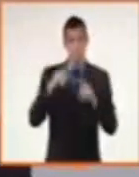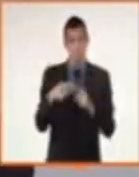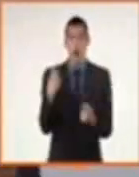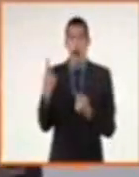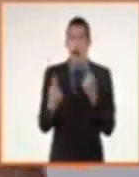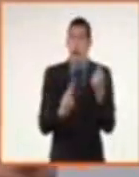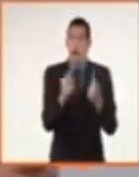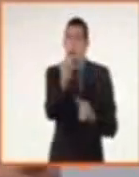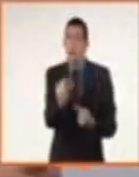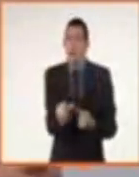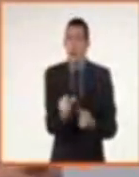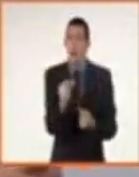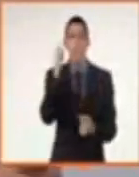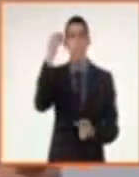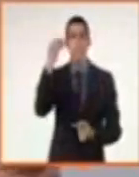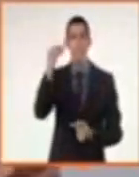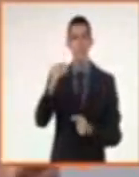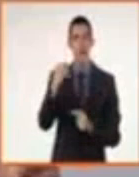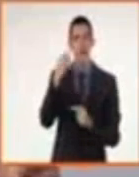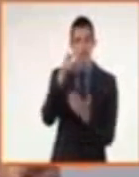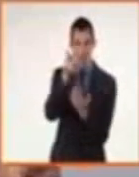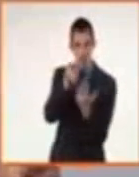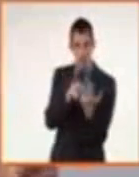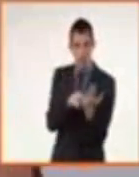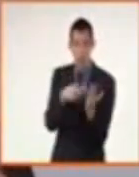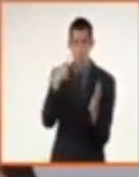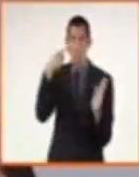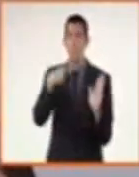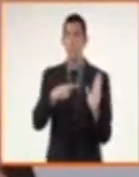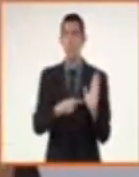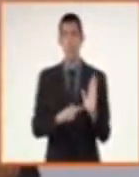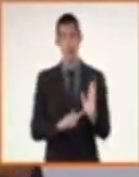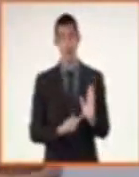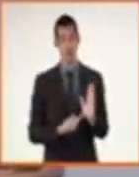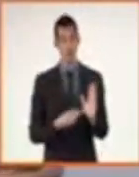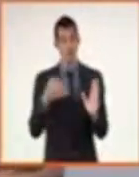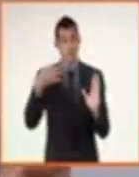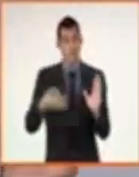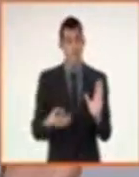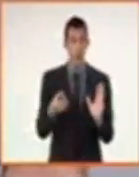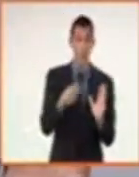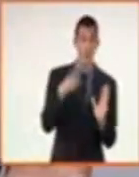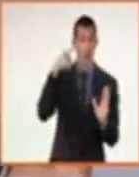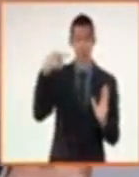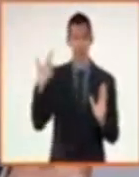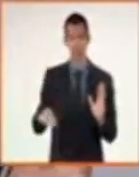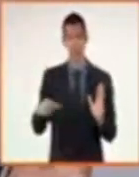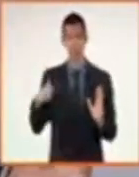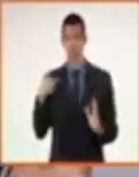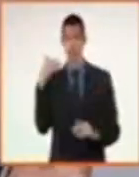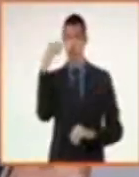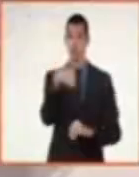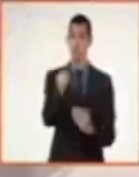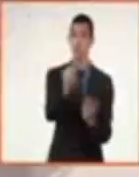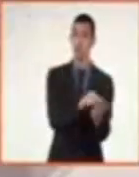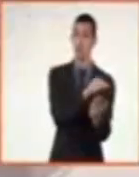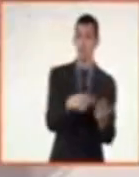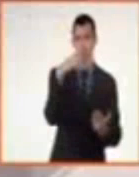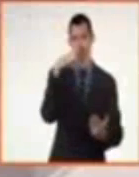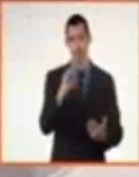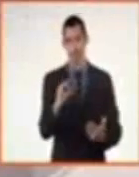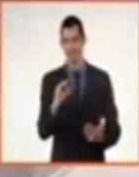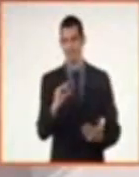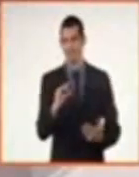siempre está hasta el 50% del Parlamento cubano está compuesto por delegados de base. ¿Los consultaron ustedes incluso para